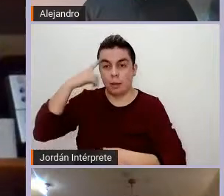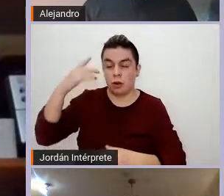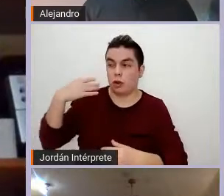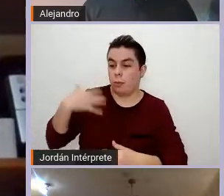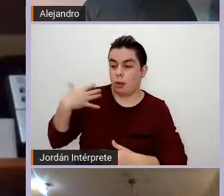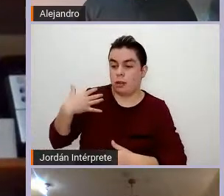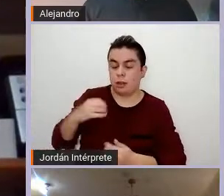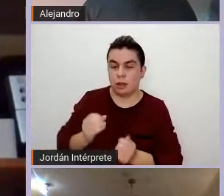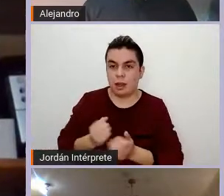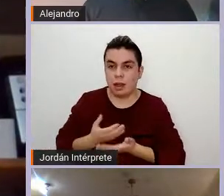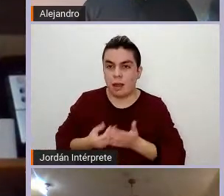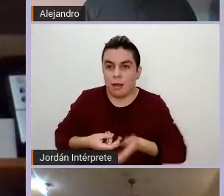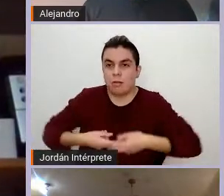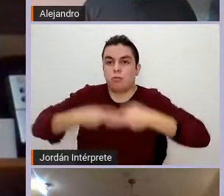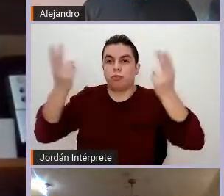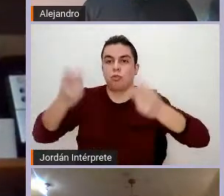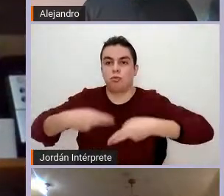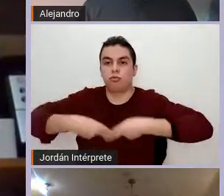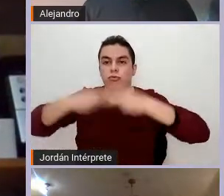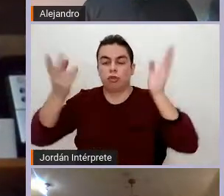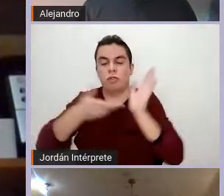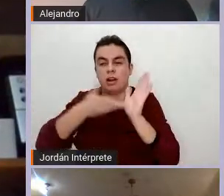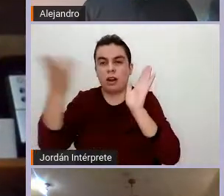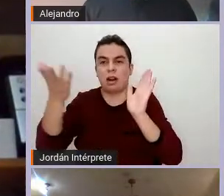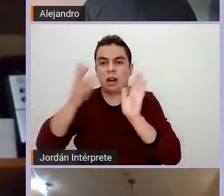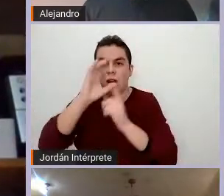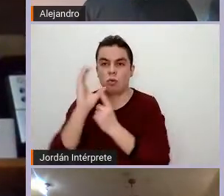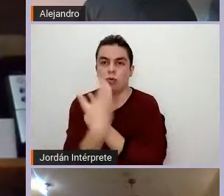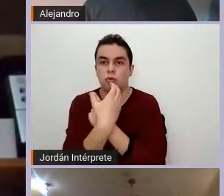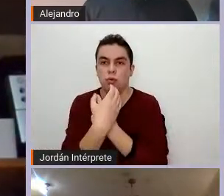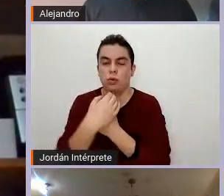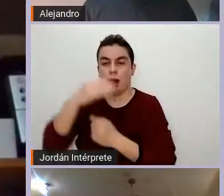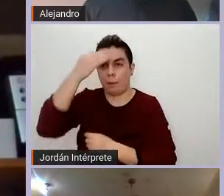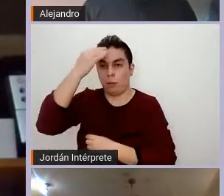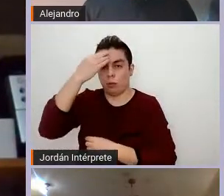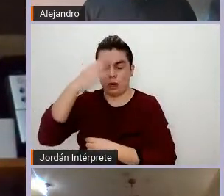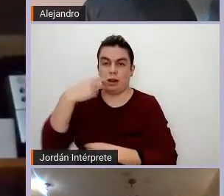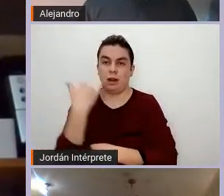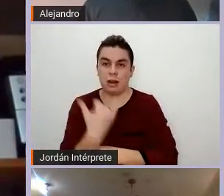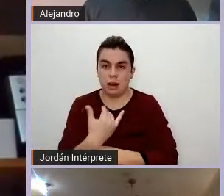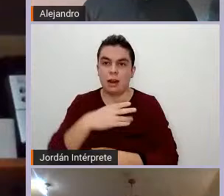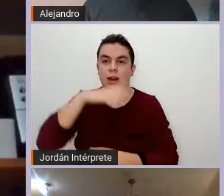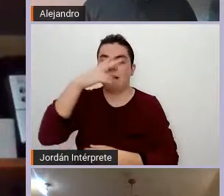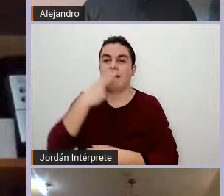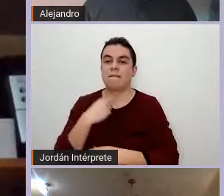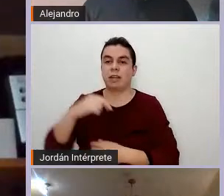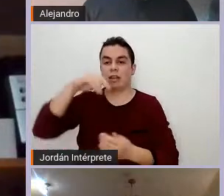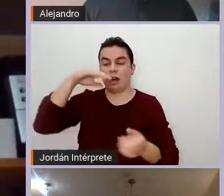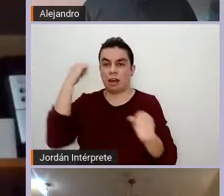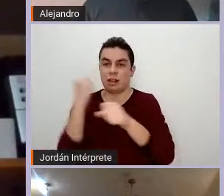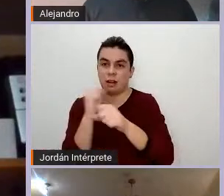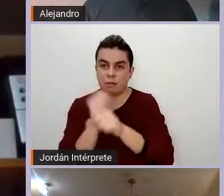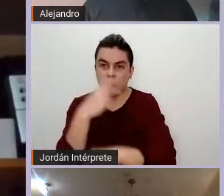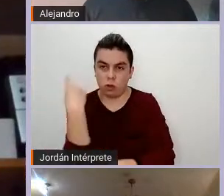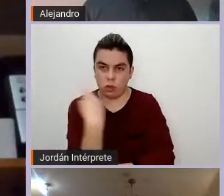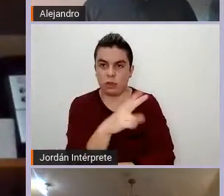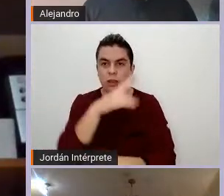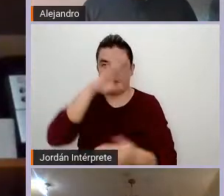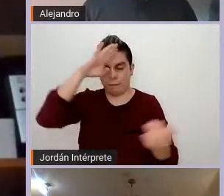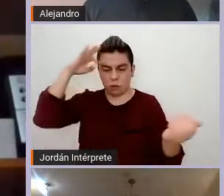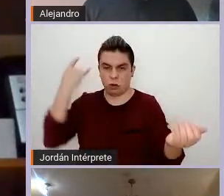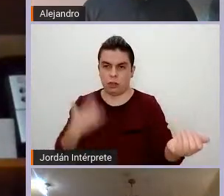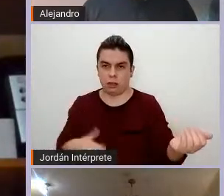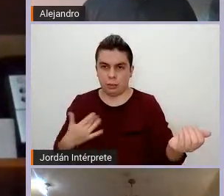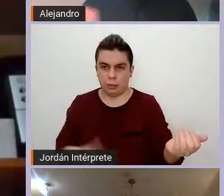ella también sobre nuestra cultura popular en general. A partir de entonces, en los años que han transcurrido, la